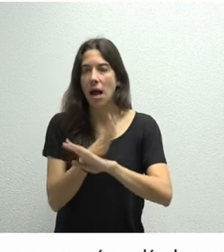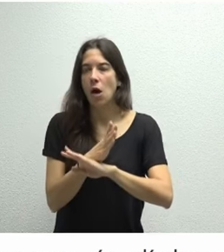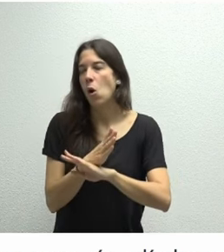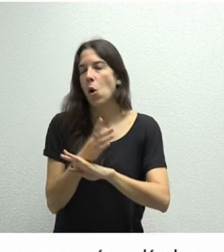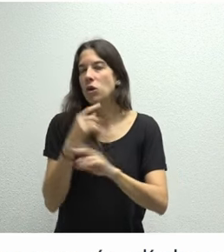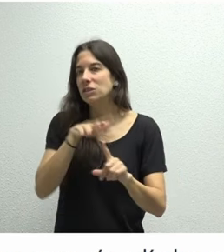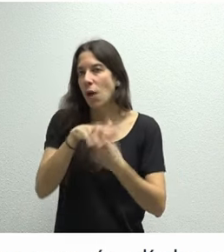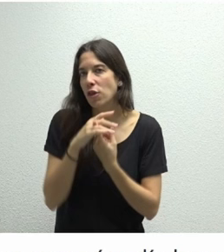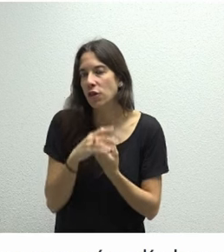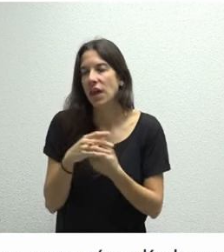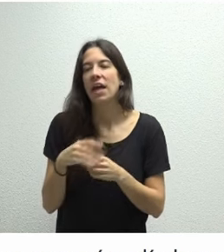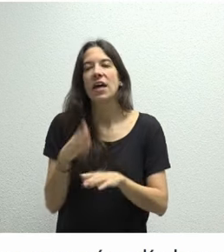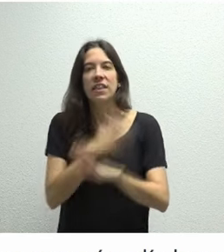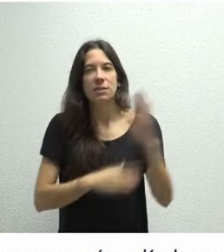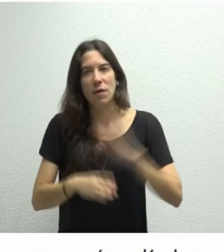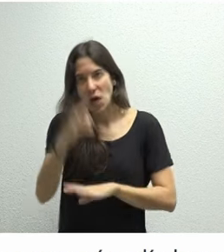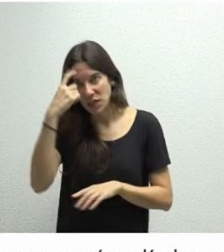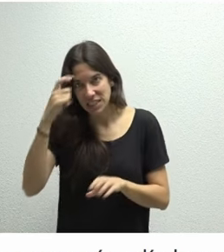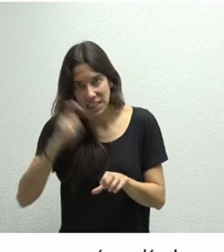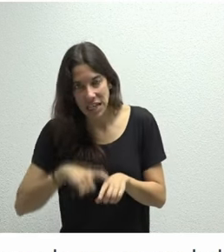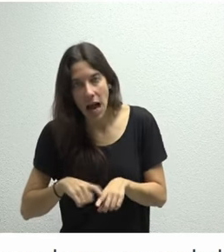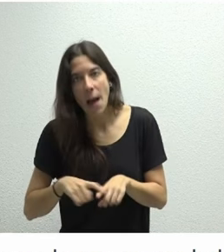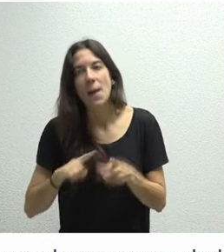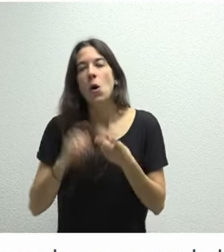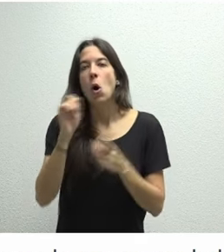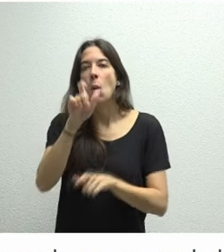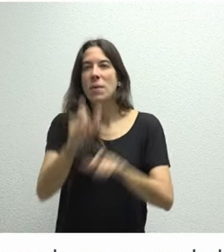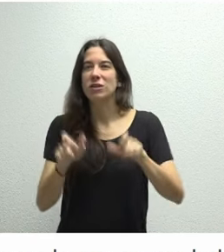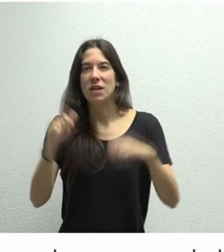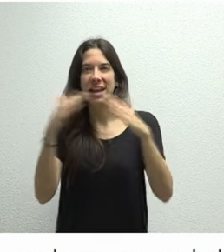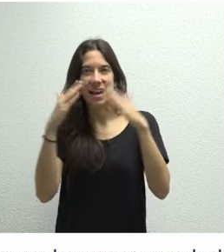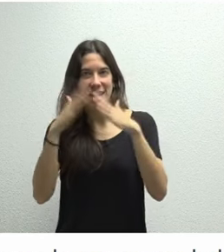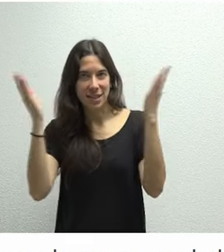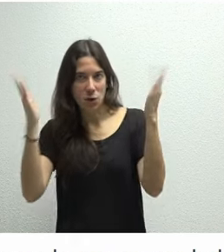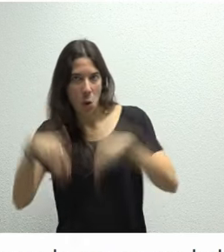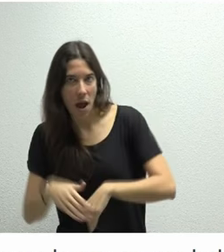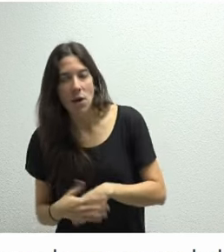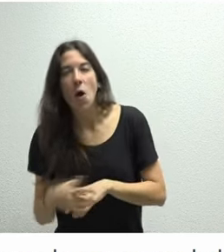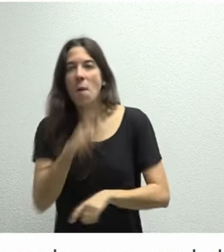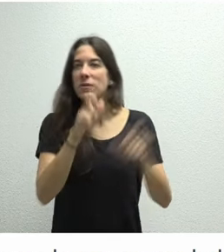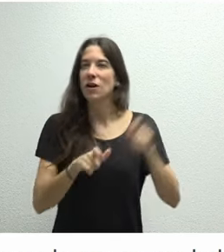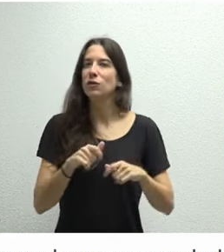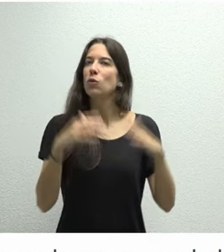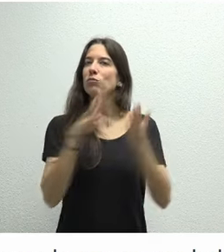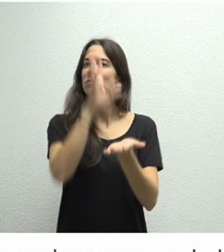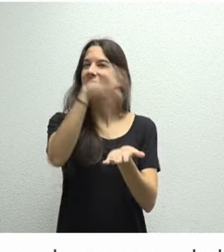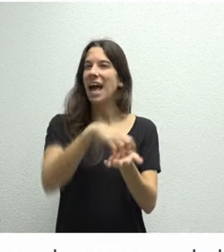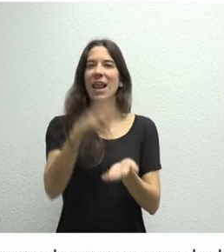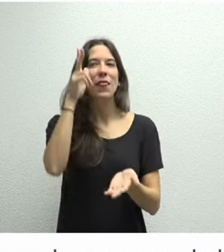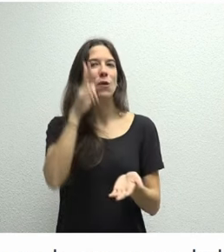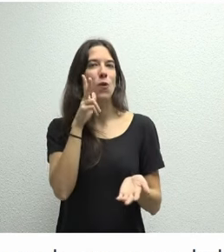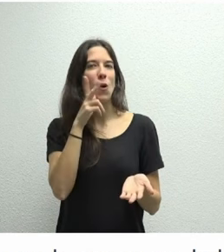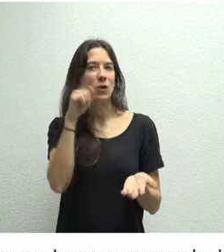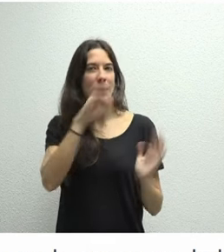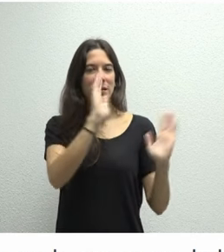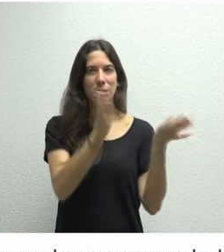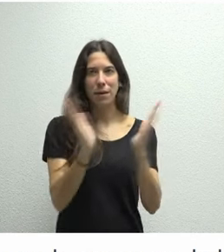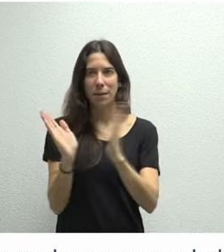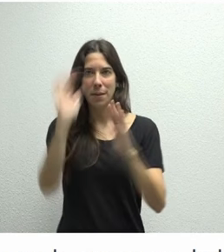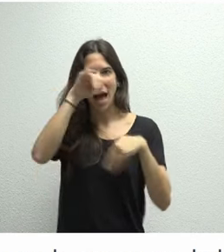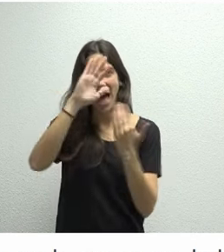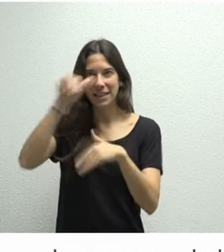psíquica en personas sin techo en personas con Chale de lujo vale pero eh yo trato trastorno